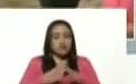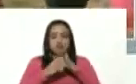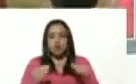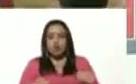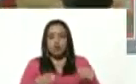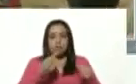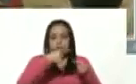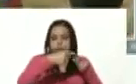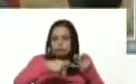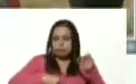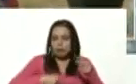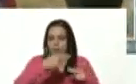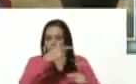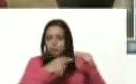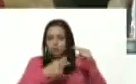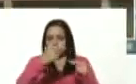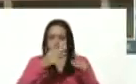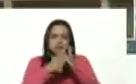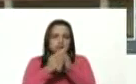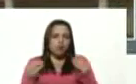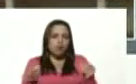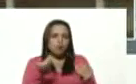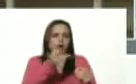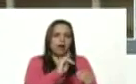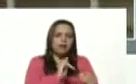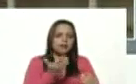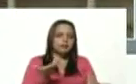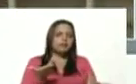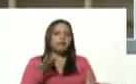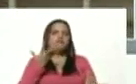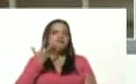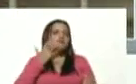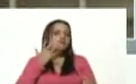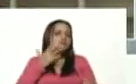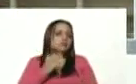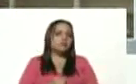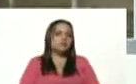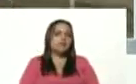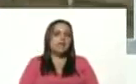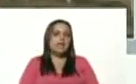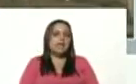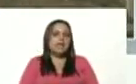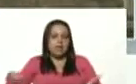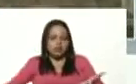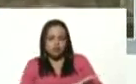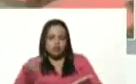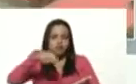materiales, todo lo que es el cemento,